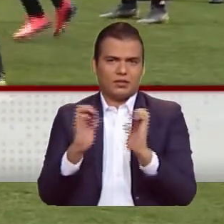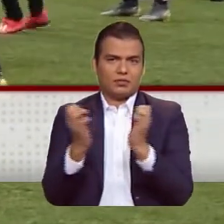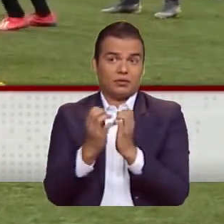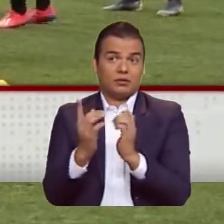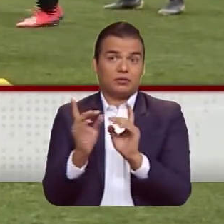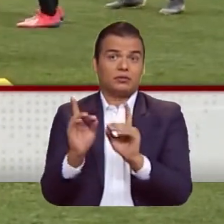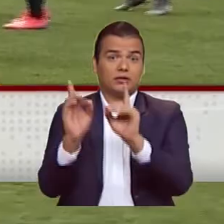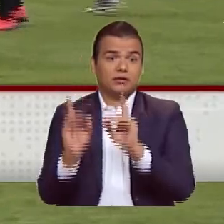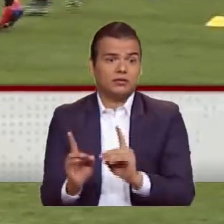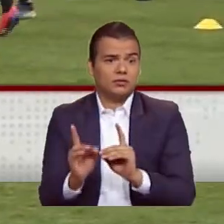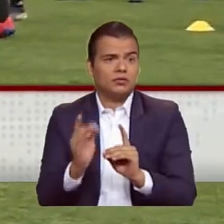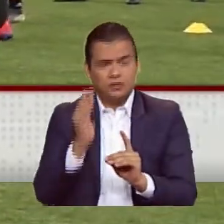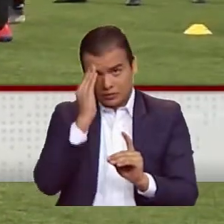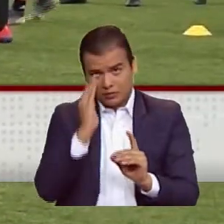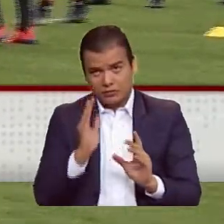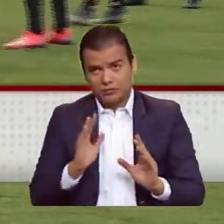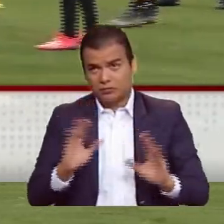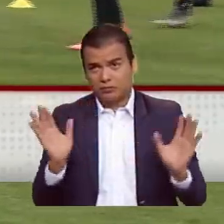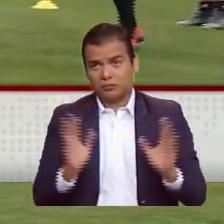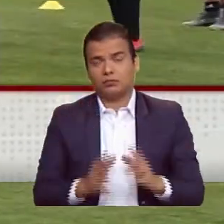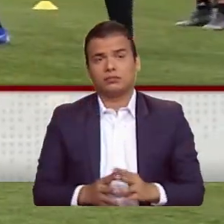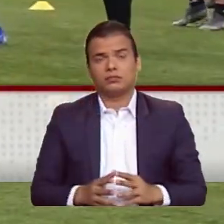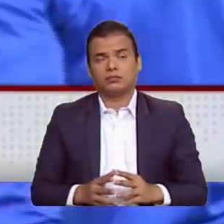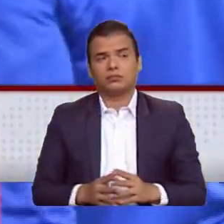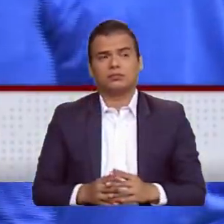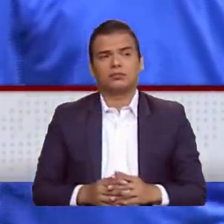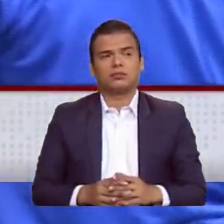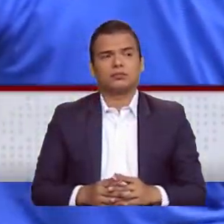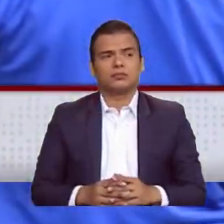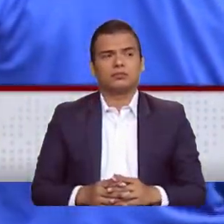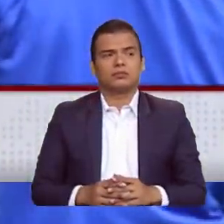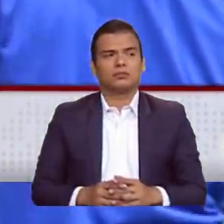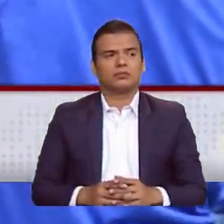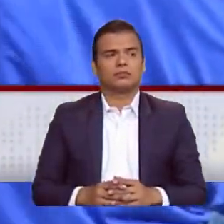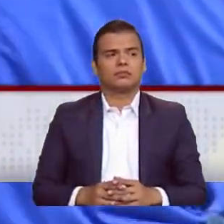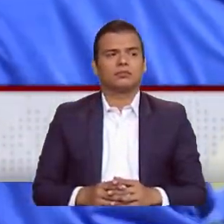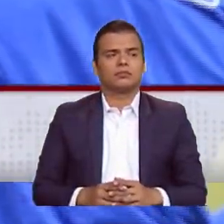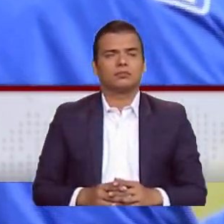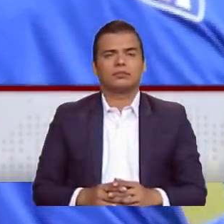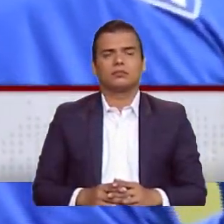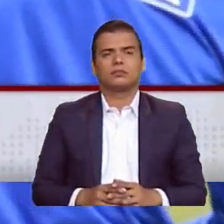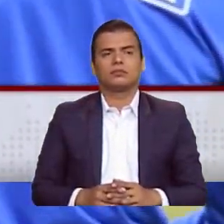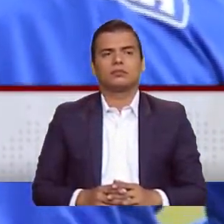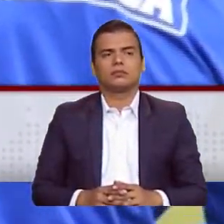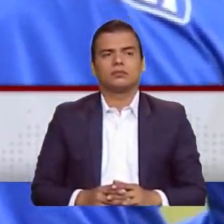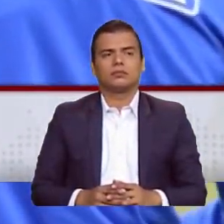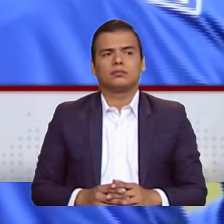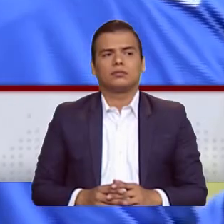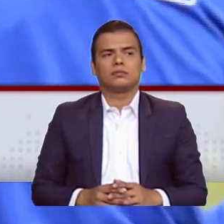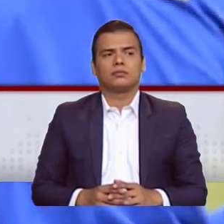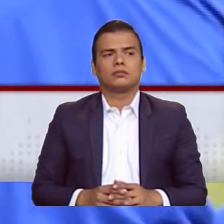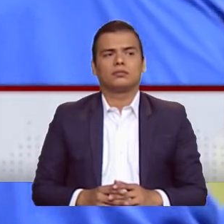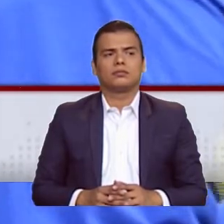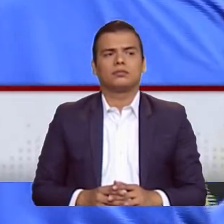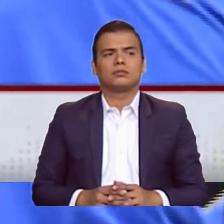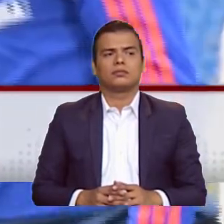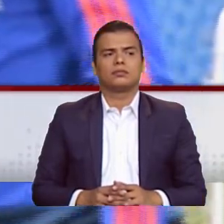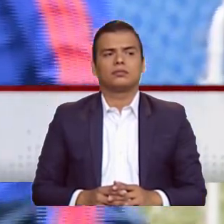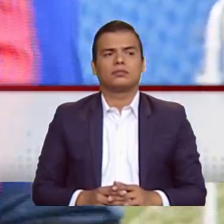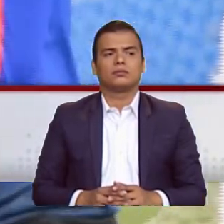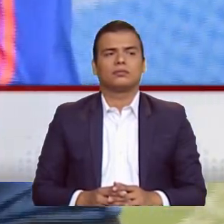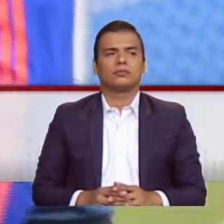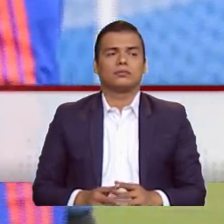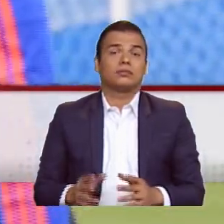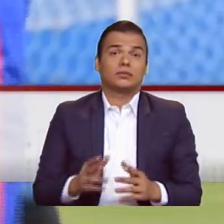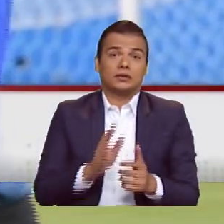esto varias veces, esta situación de Sudamérica, estarmos jugando unos contra los otros, vai